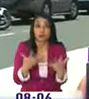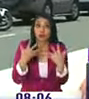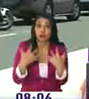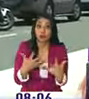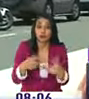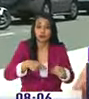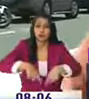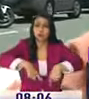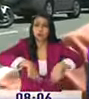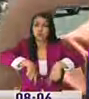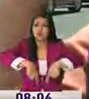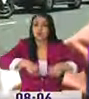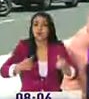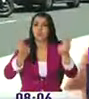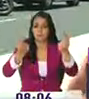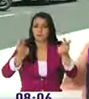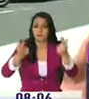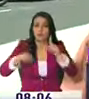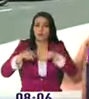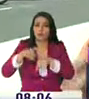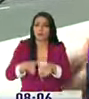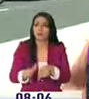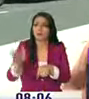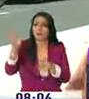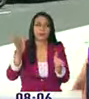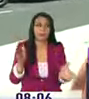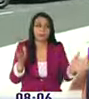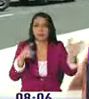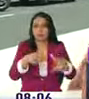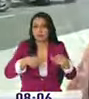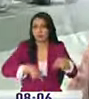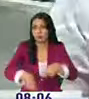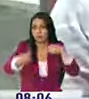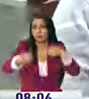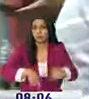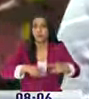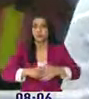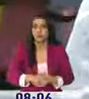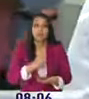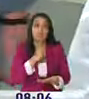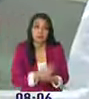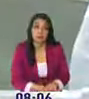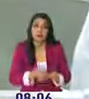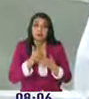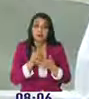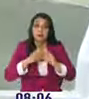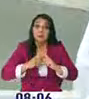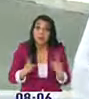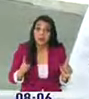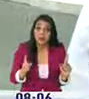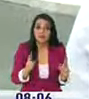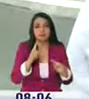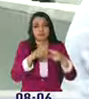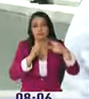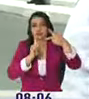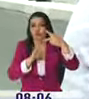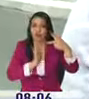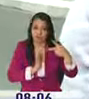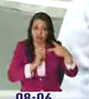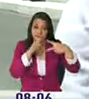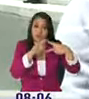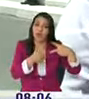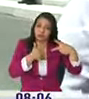el tráfico se va a dividir por algunas vías, entonces va a ir un poco más fluido. Va a ayudar, pero lastimosamente viene lo uno con lo otro, ¿no?